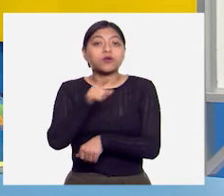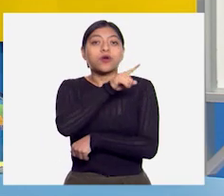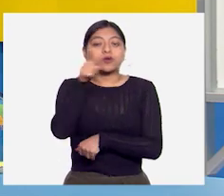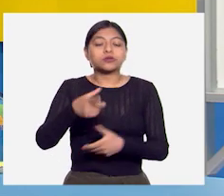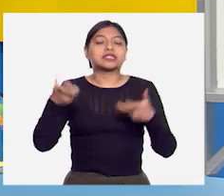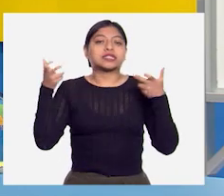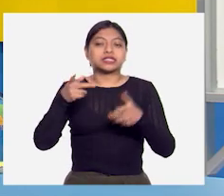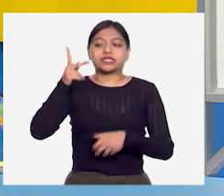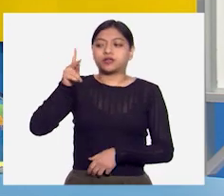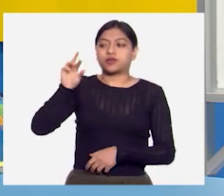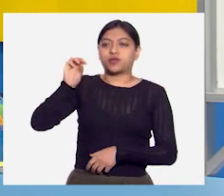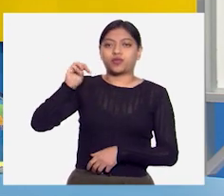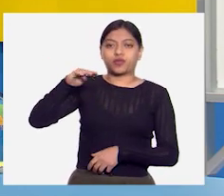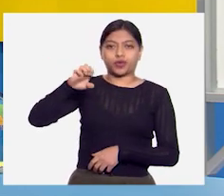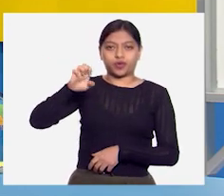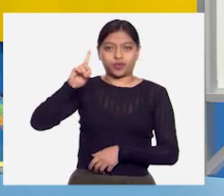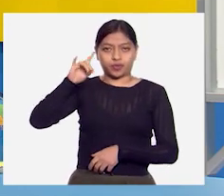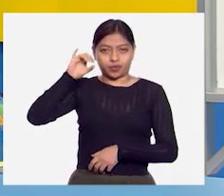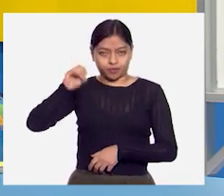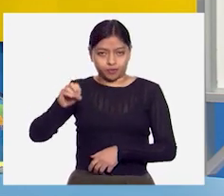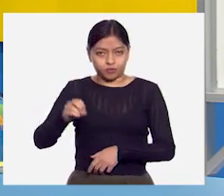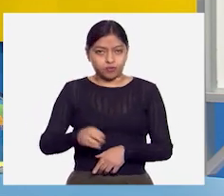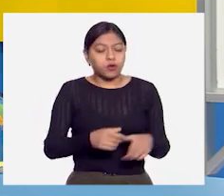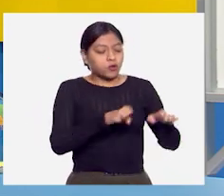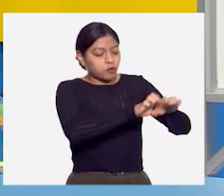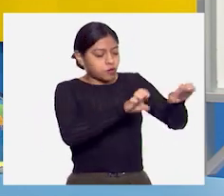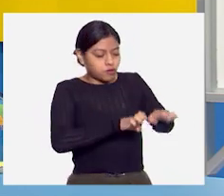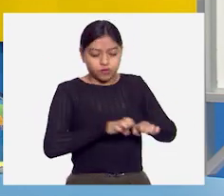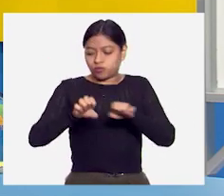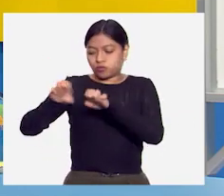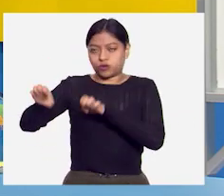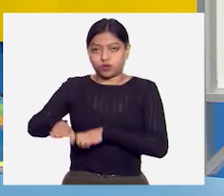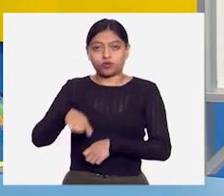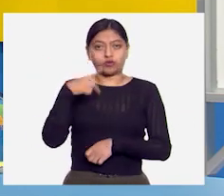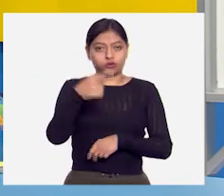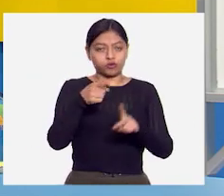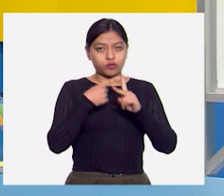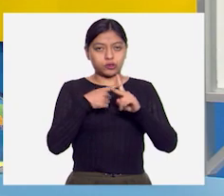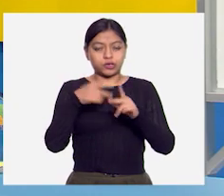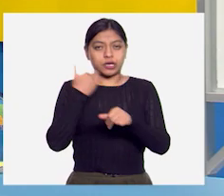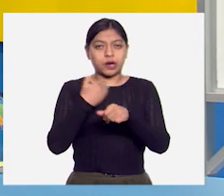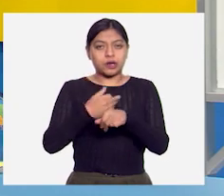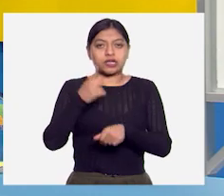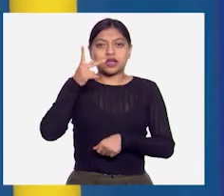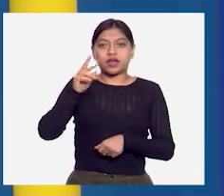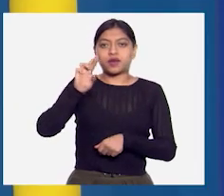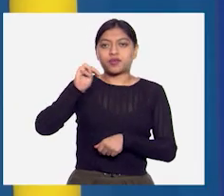o promedio de estos dos conjuntos de datos. María, ¿recuerdas cómo se calcula?